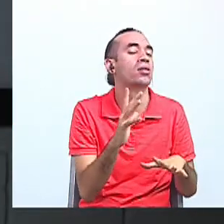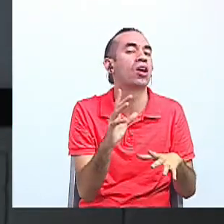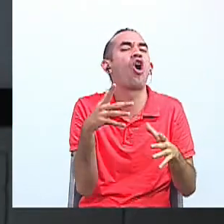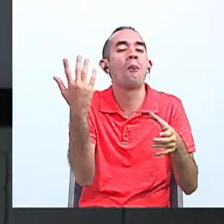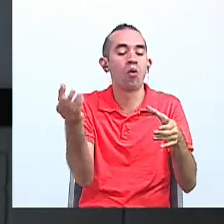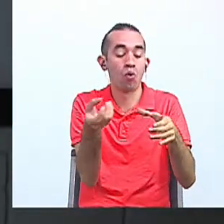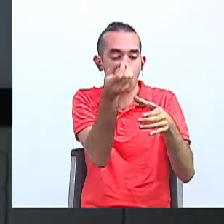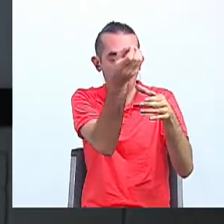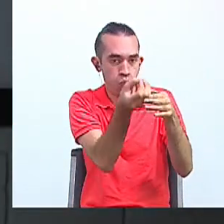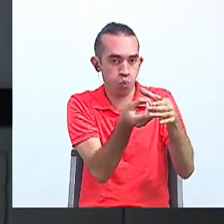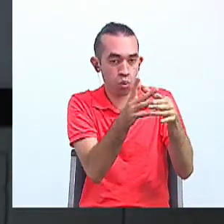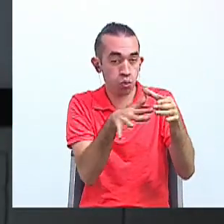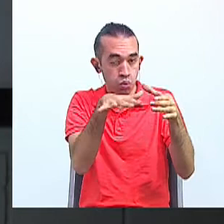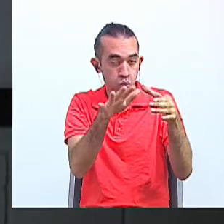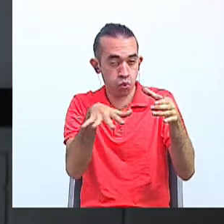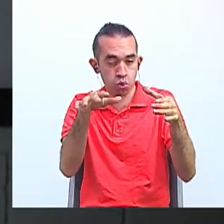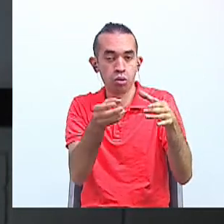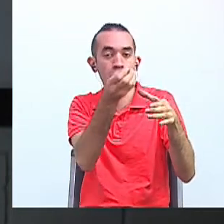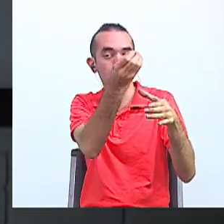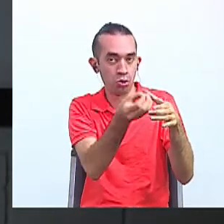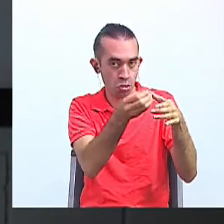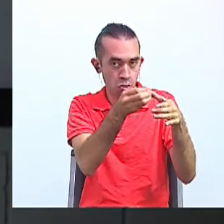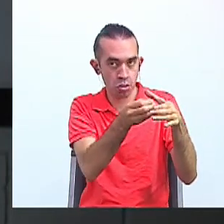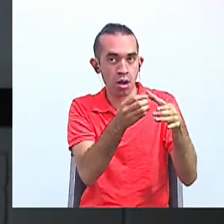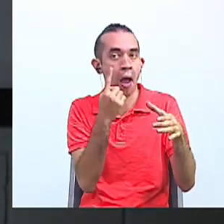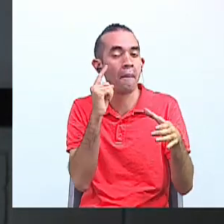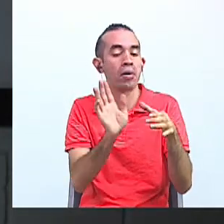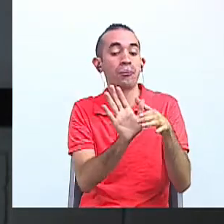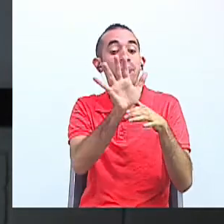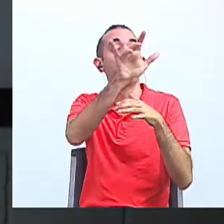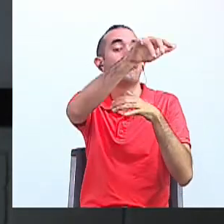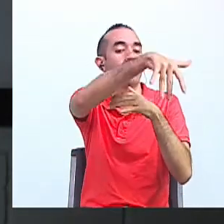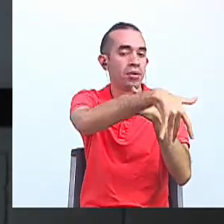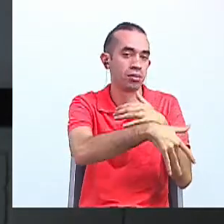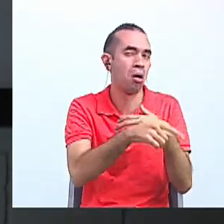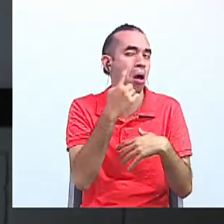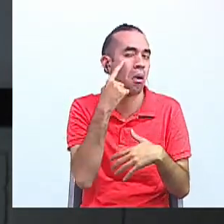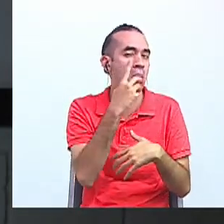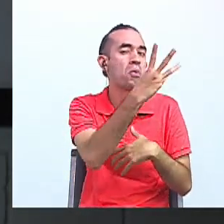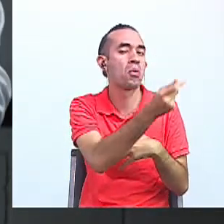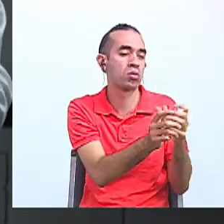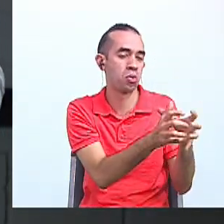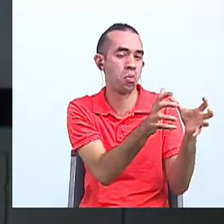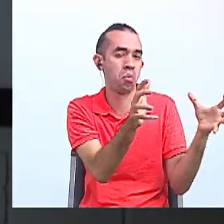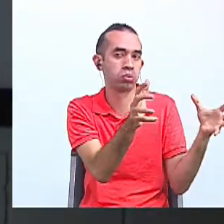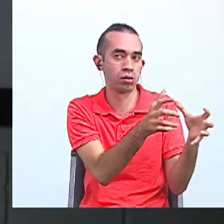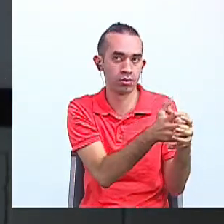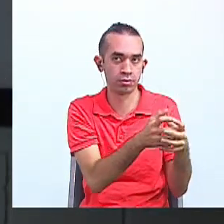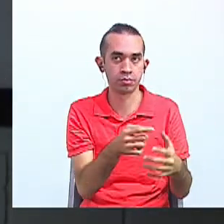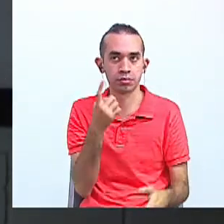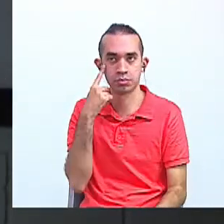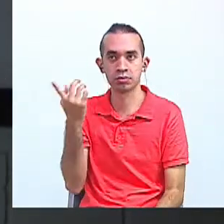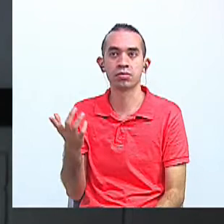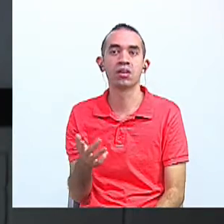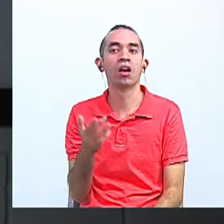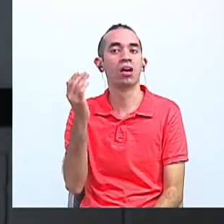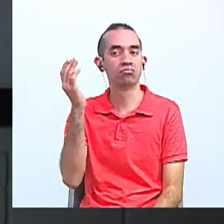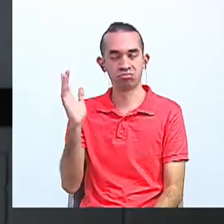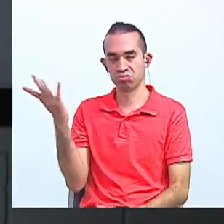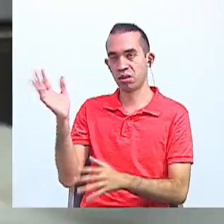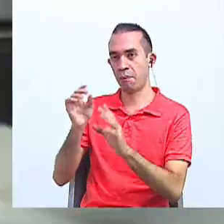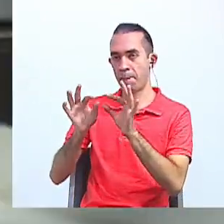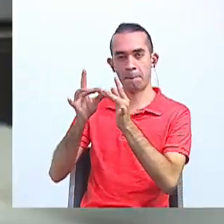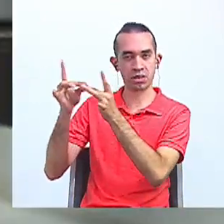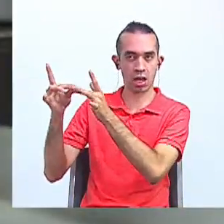vamos a ver el volumen desplazado. Para eso, pues vamos a colocar este desbordador de